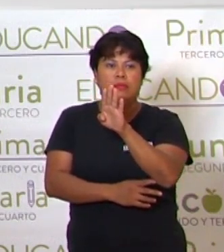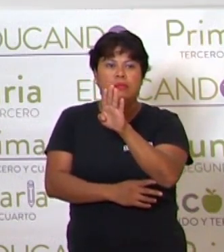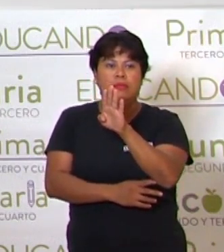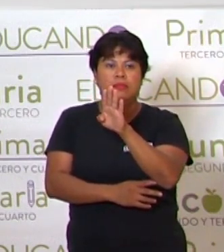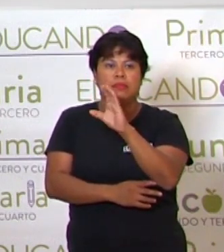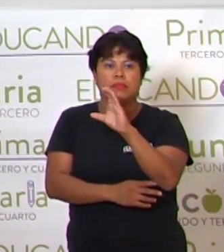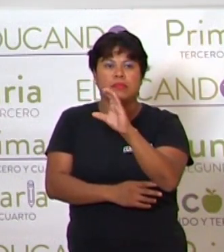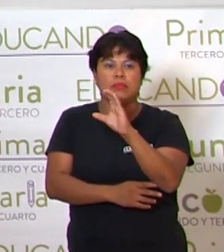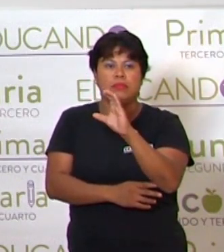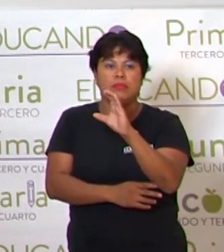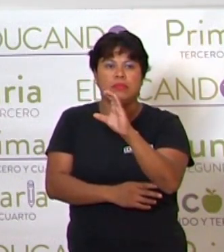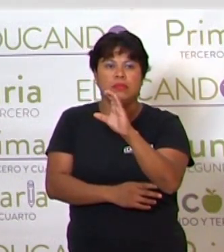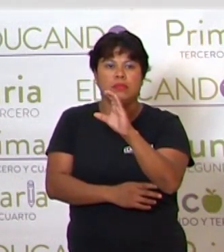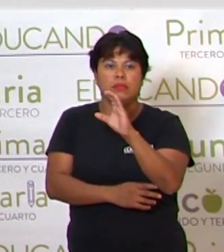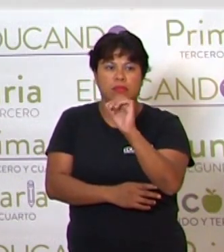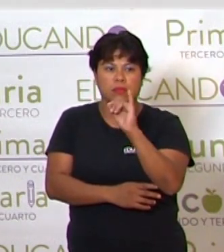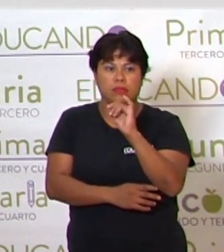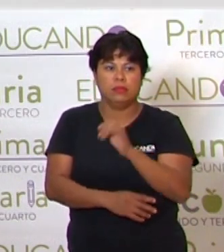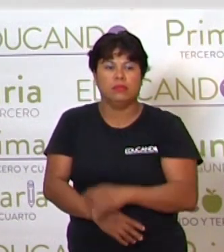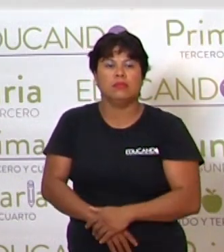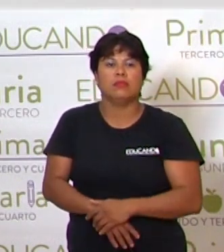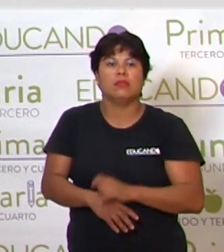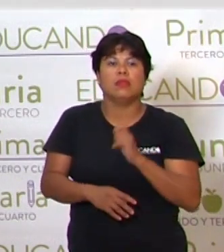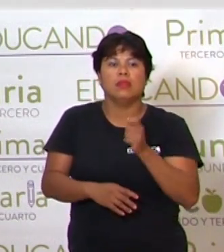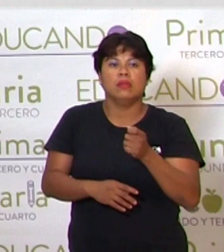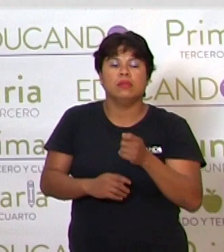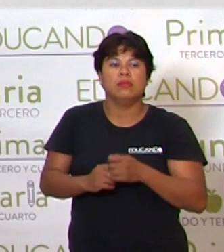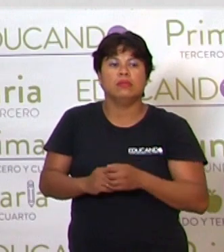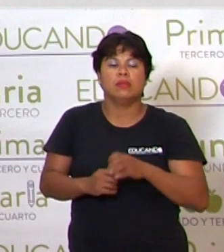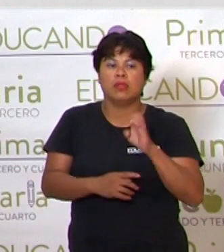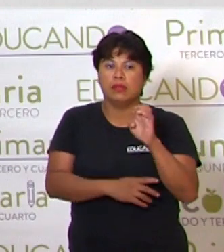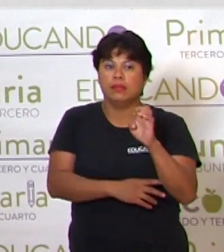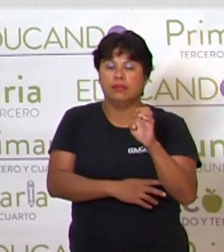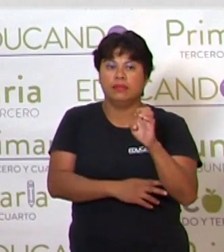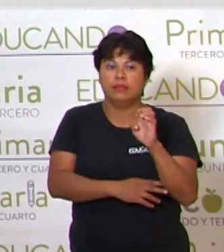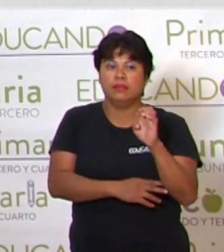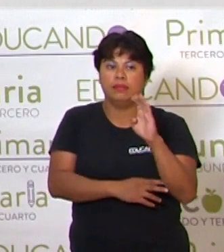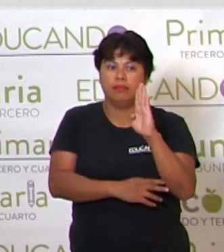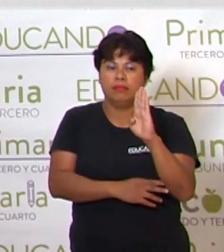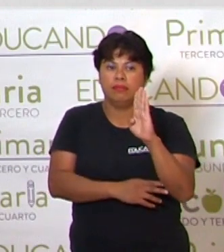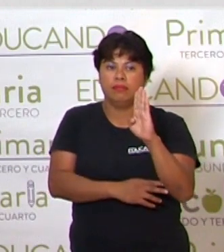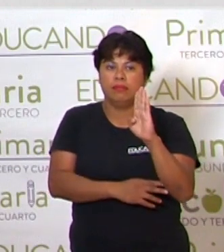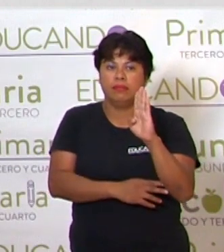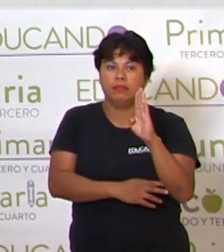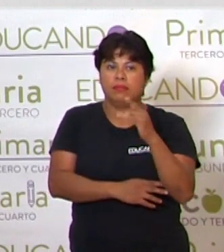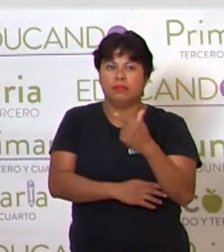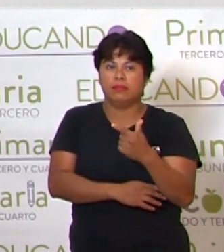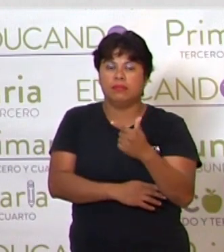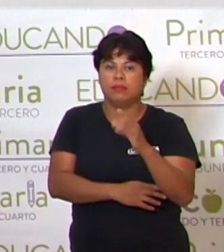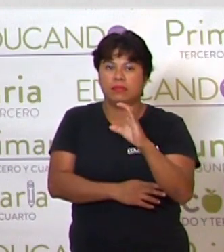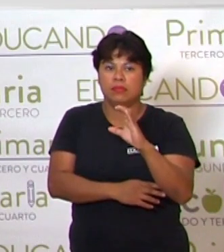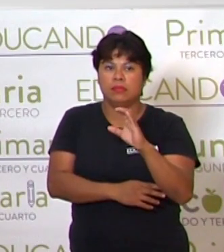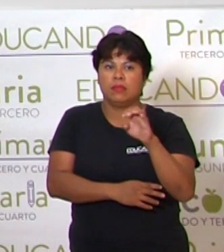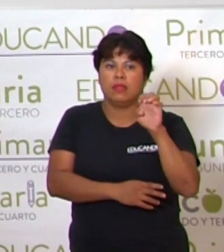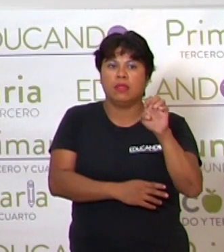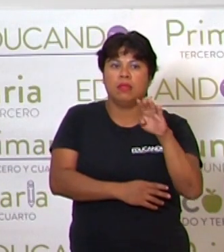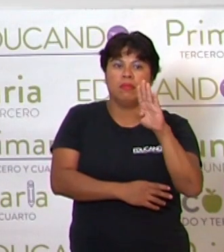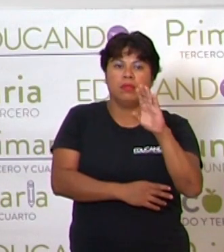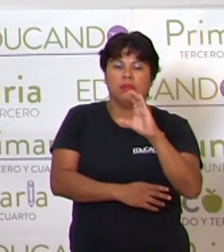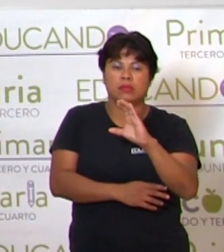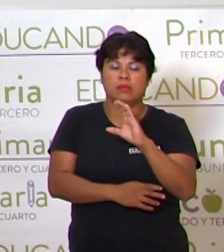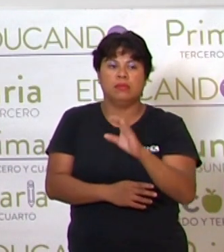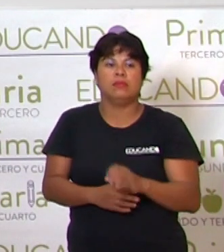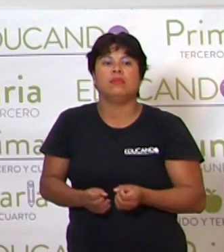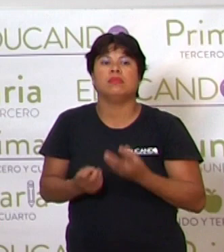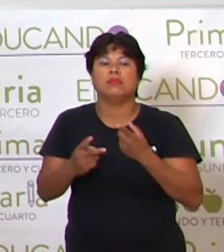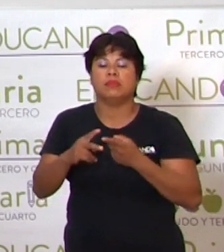C. ¿Sí? Sería E, B, C.